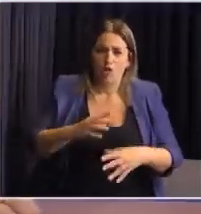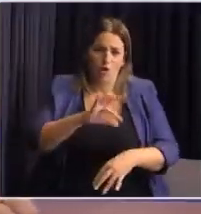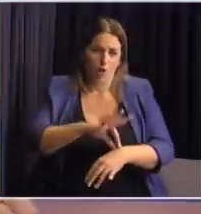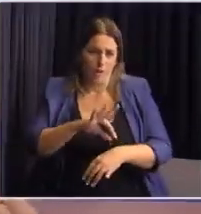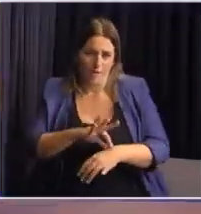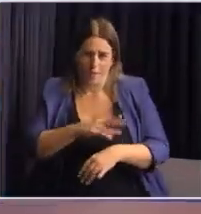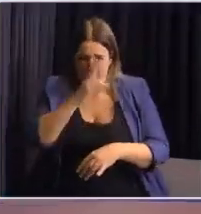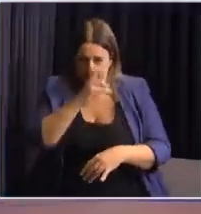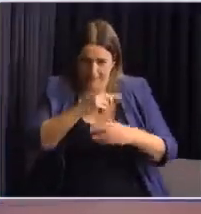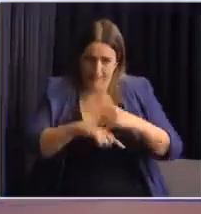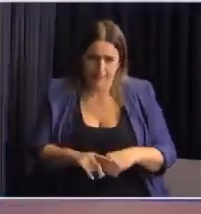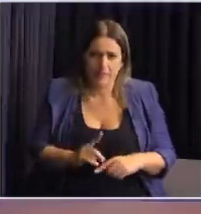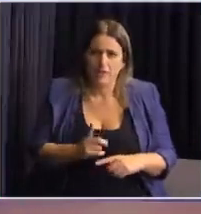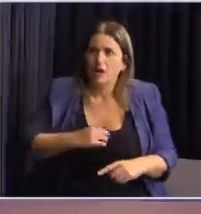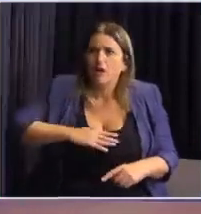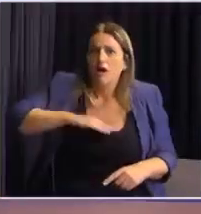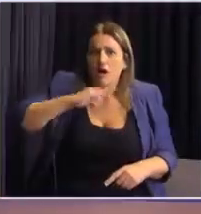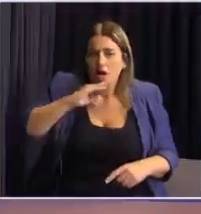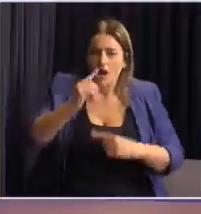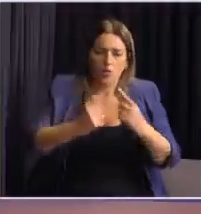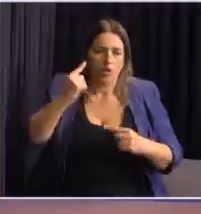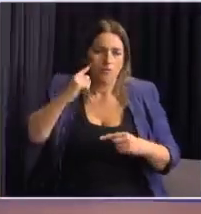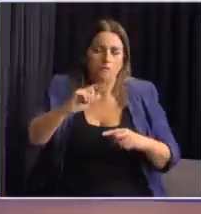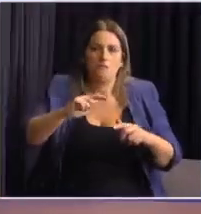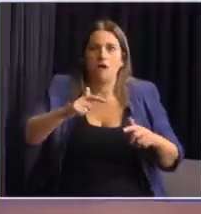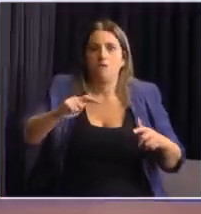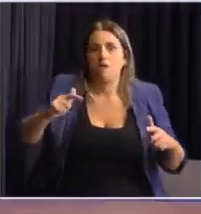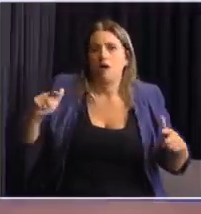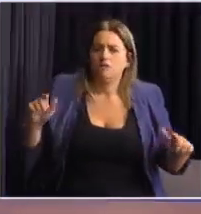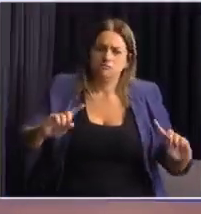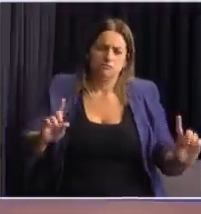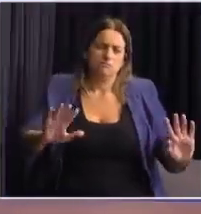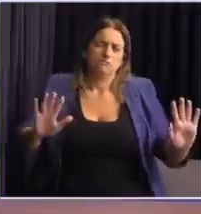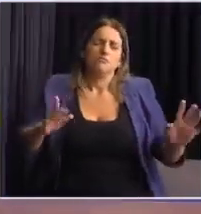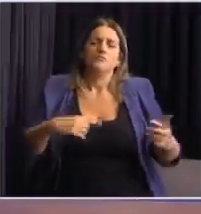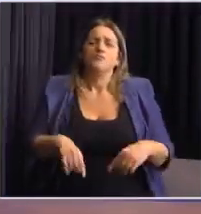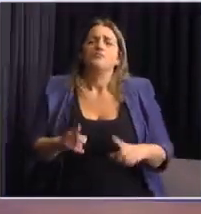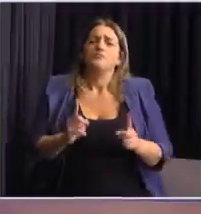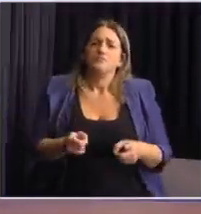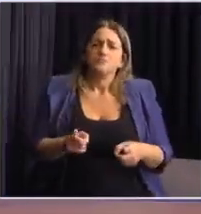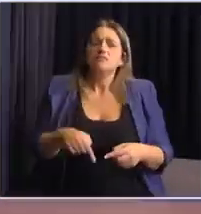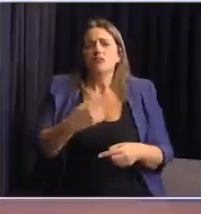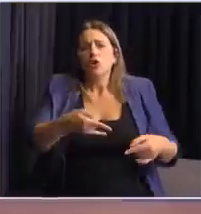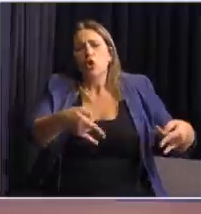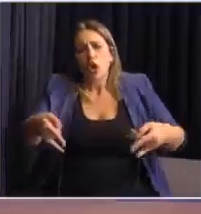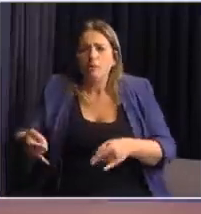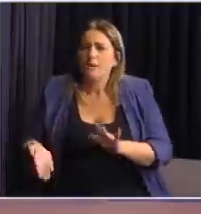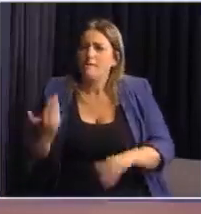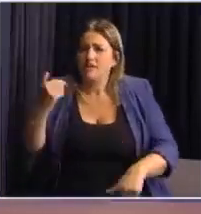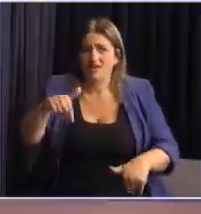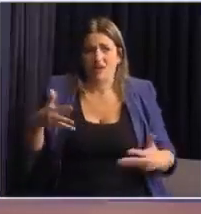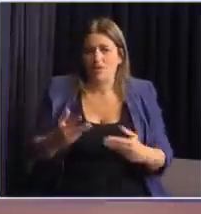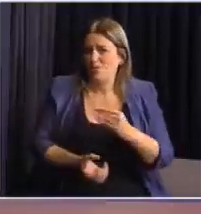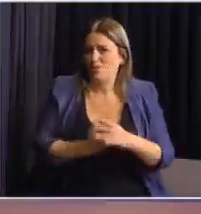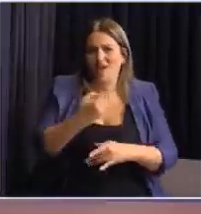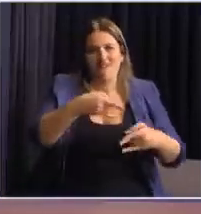saturado porque no se llegaron a los casos que algunos preveían. Y además, tenemos un resto de camas mayor